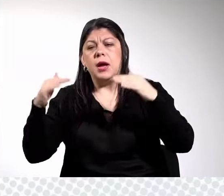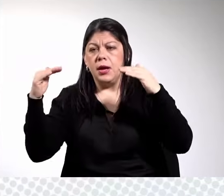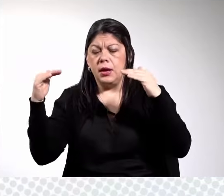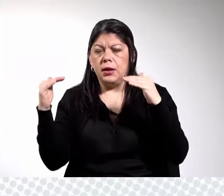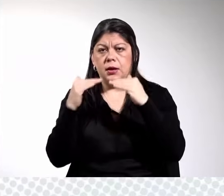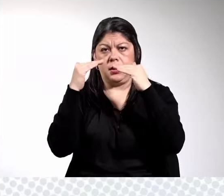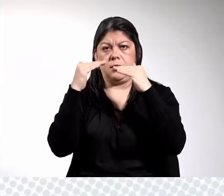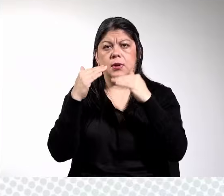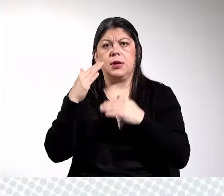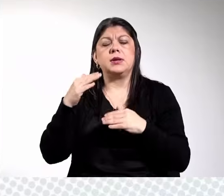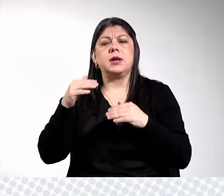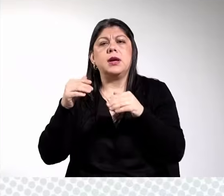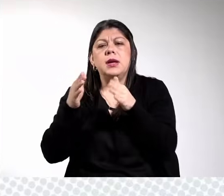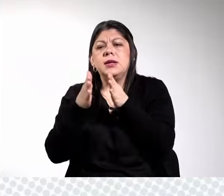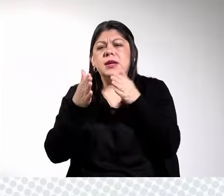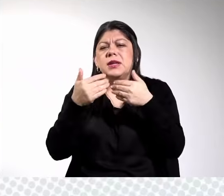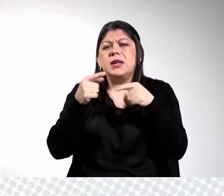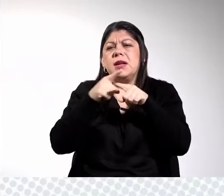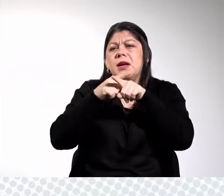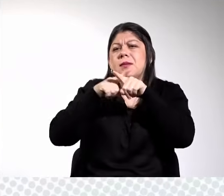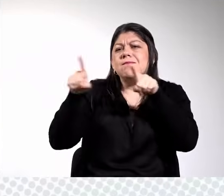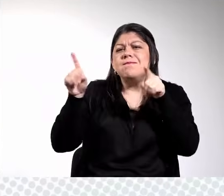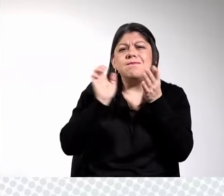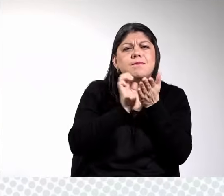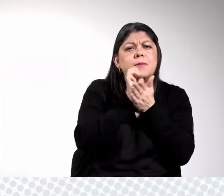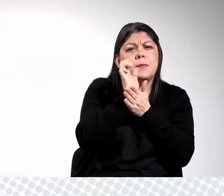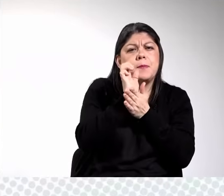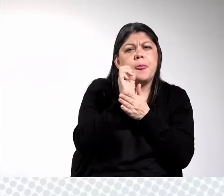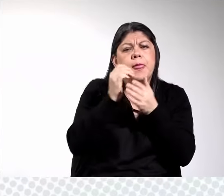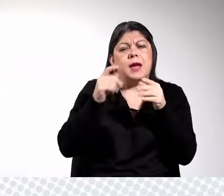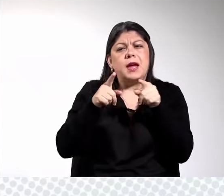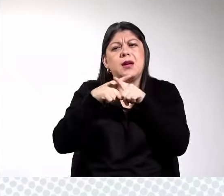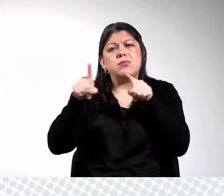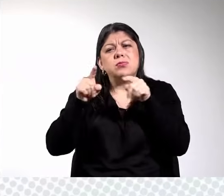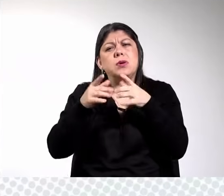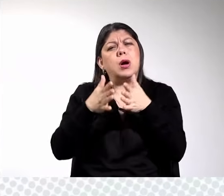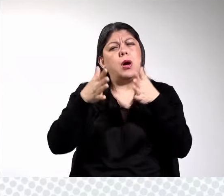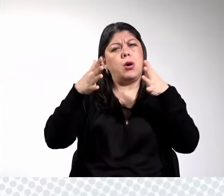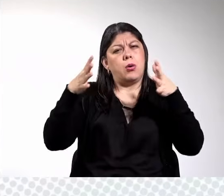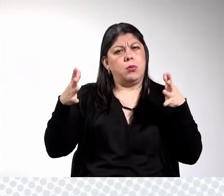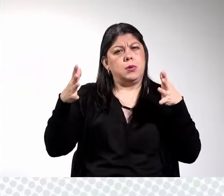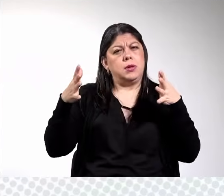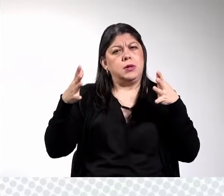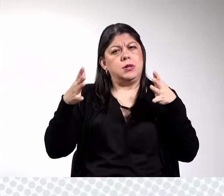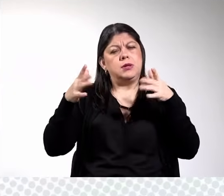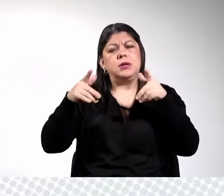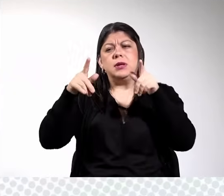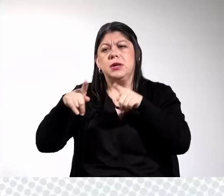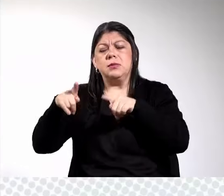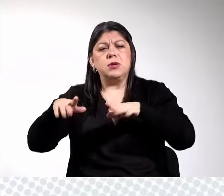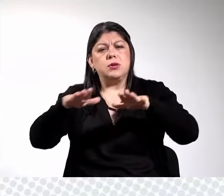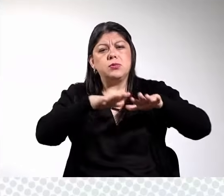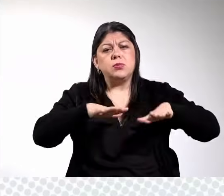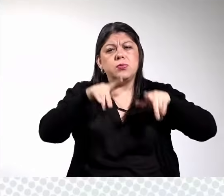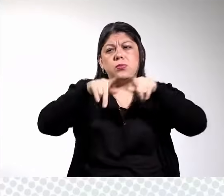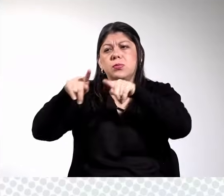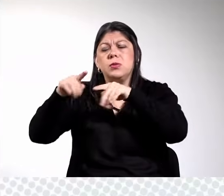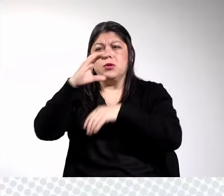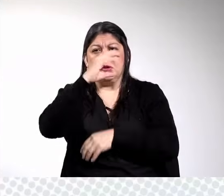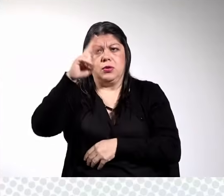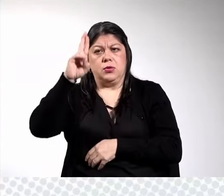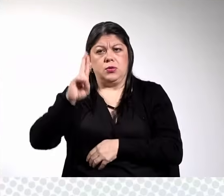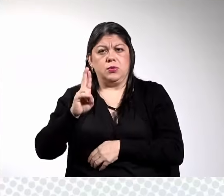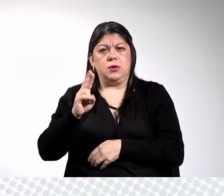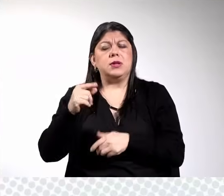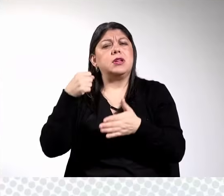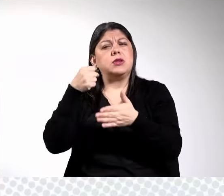igualdad. Esa brecha que se ha abierto y que cada vez se hace más y nos distancia a las diferentes personas en Costa Rica es